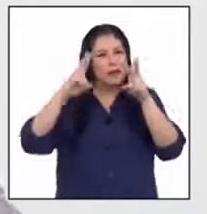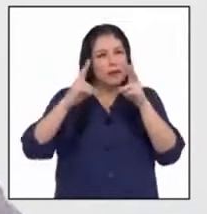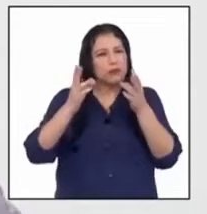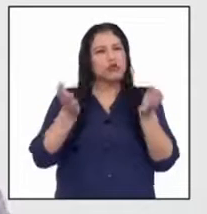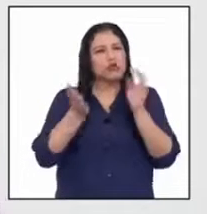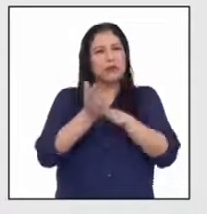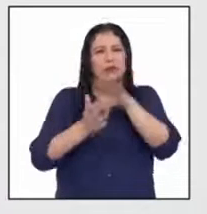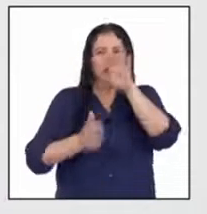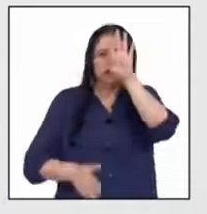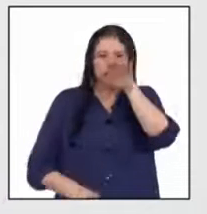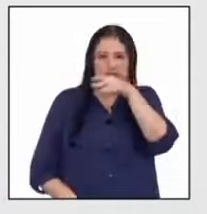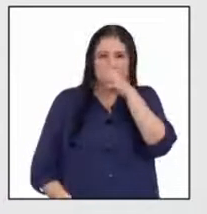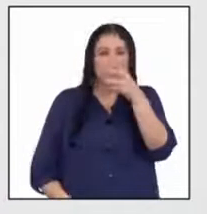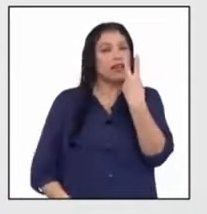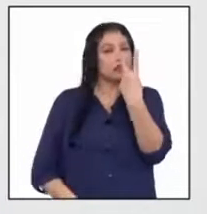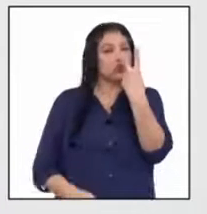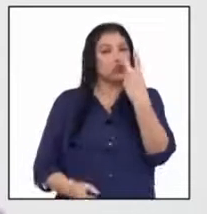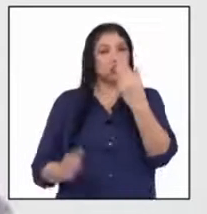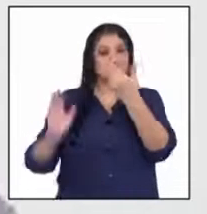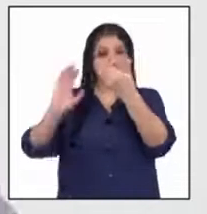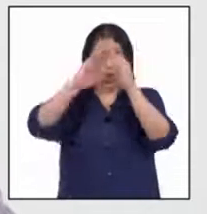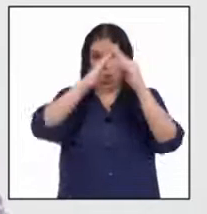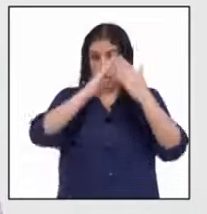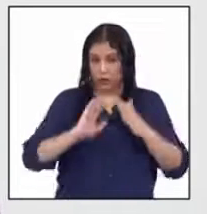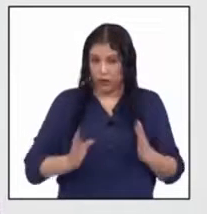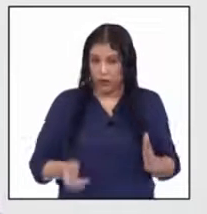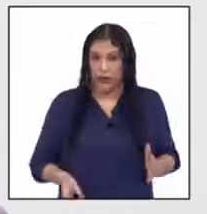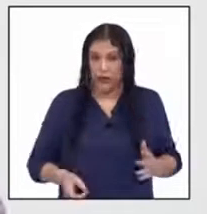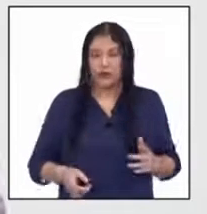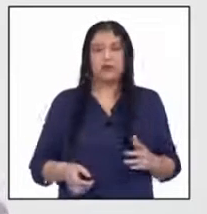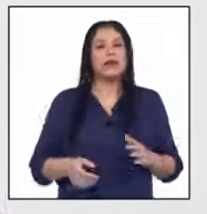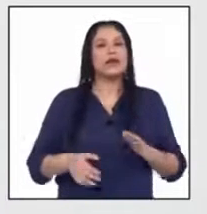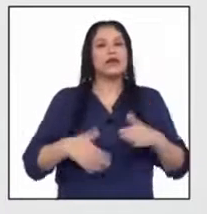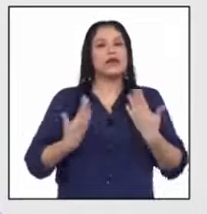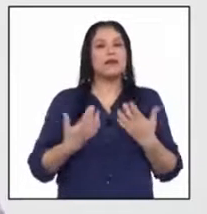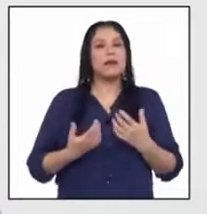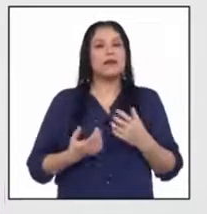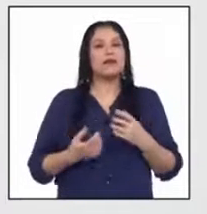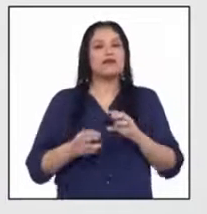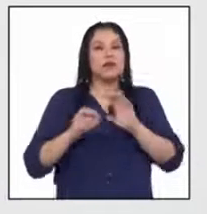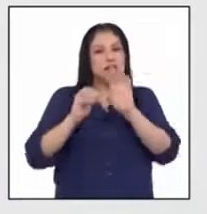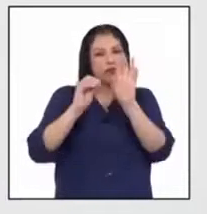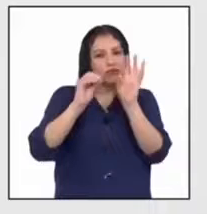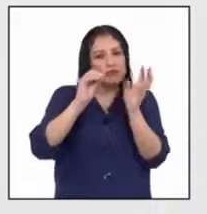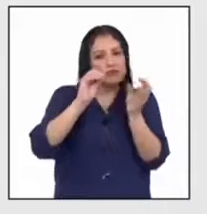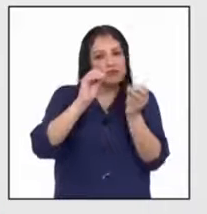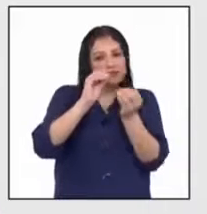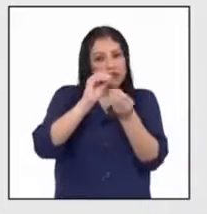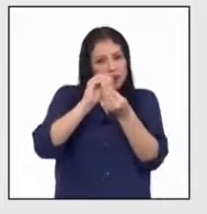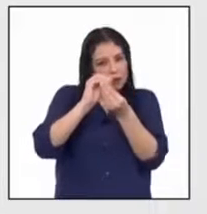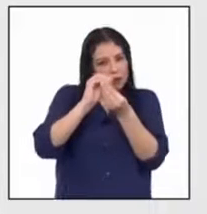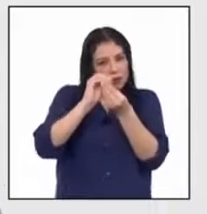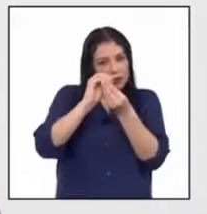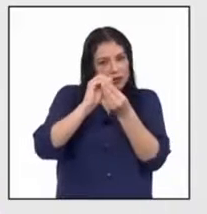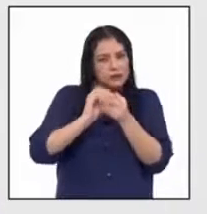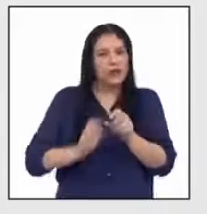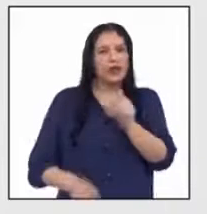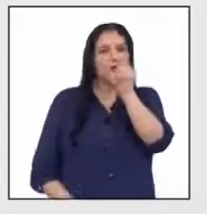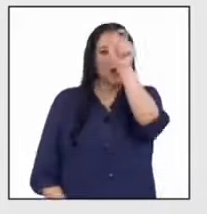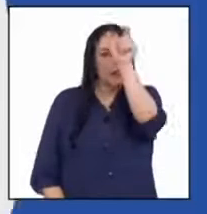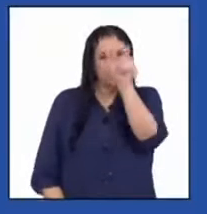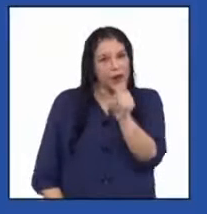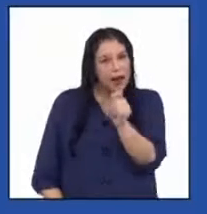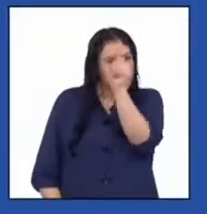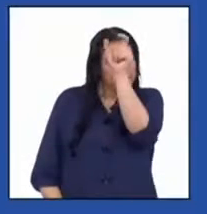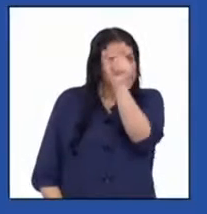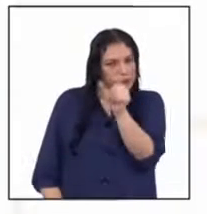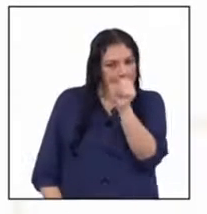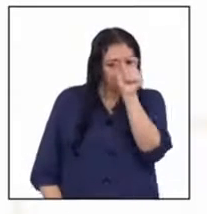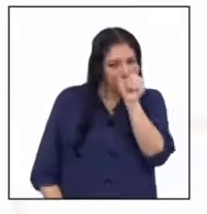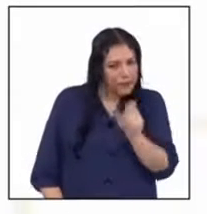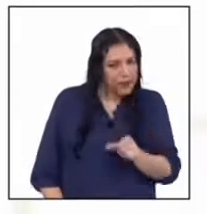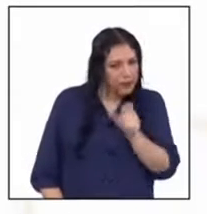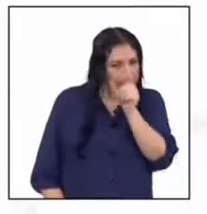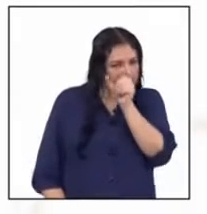de las dos comunidades y vamos a generar dos nuevas columnas en cada una de ellas.